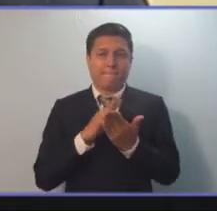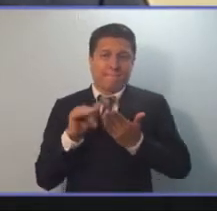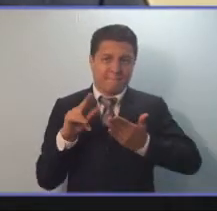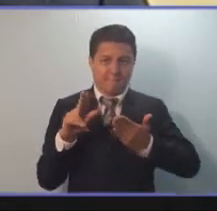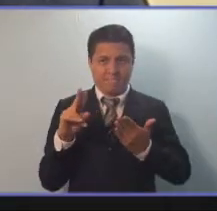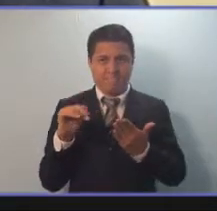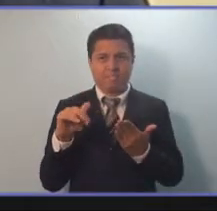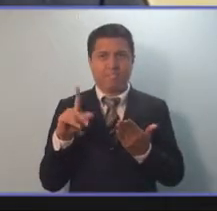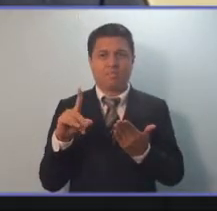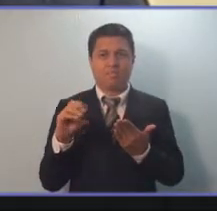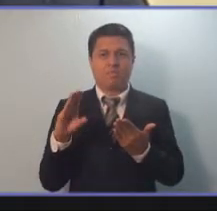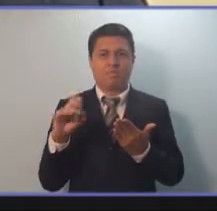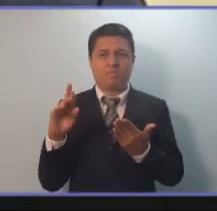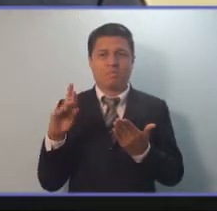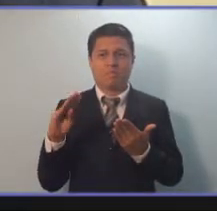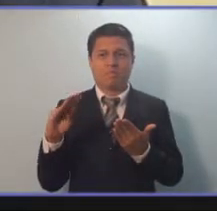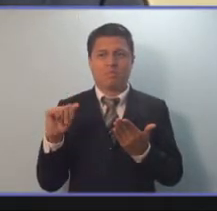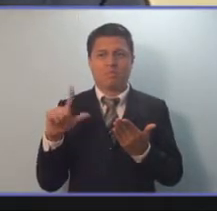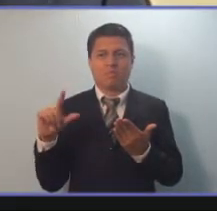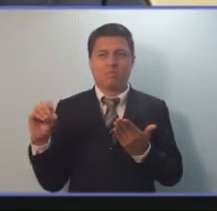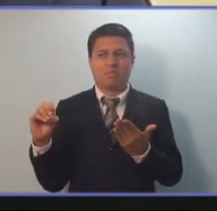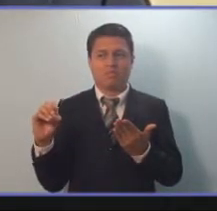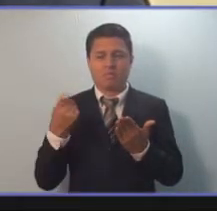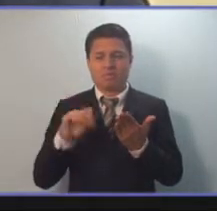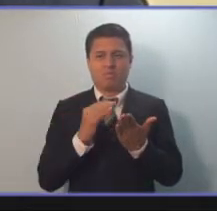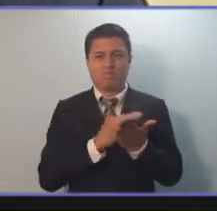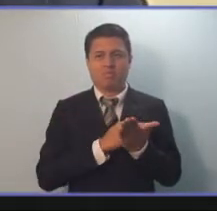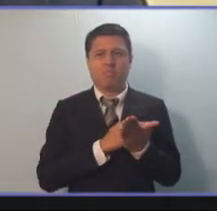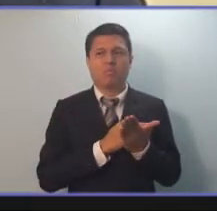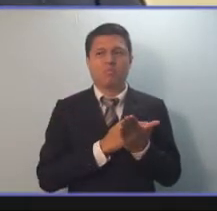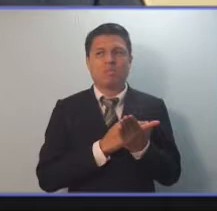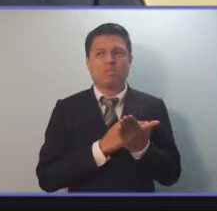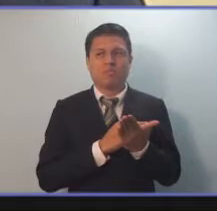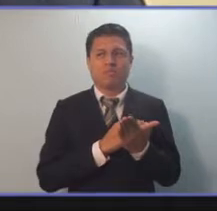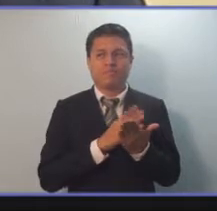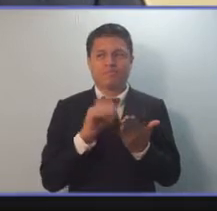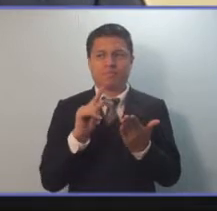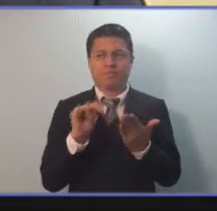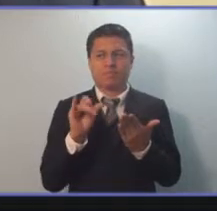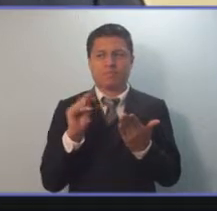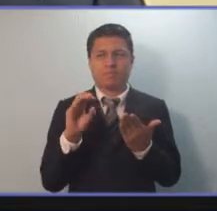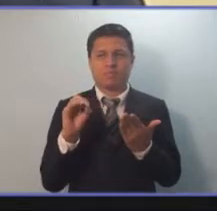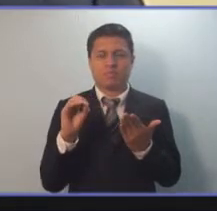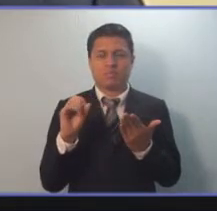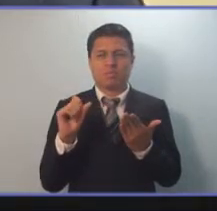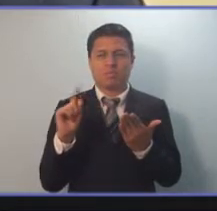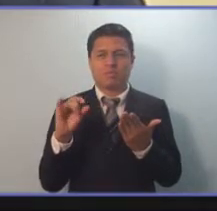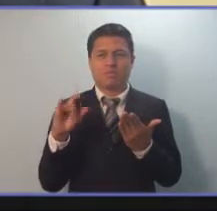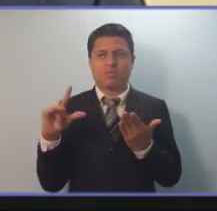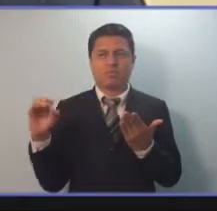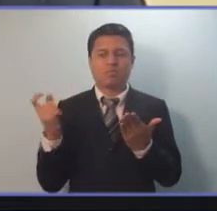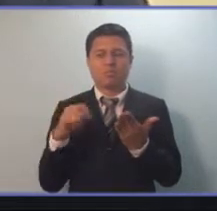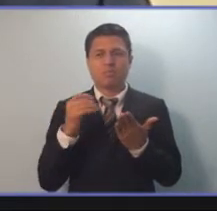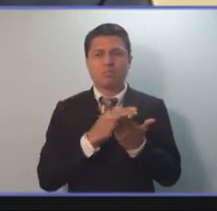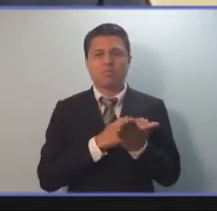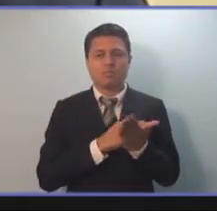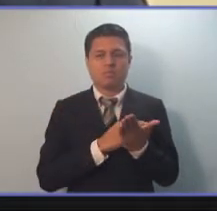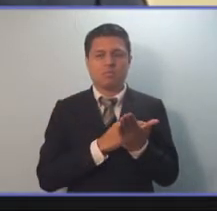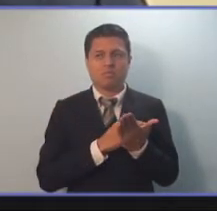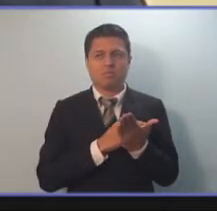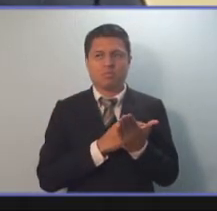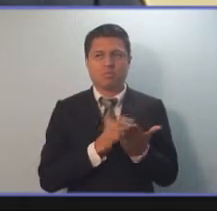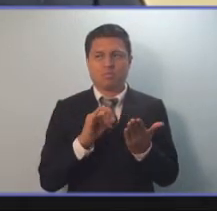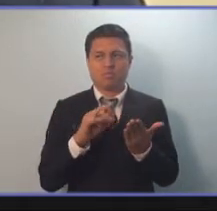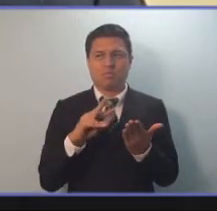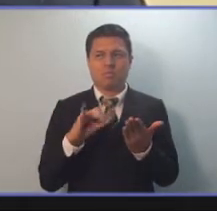Reinaldo Alcides Carballo Carballo, presente. Catalino Antonio Castillo Argueta, presente.